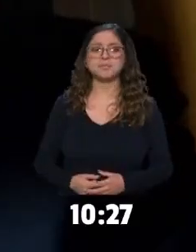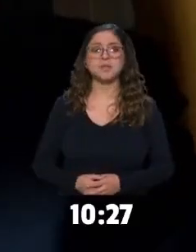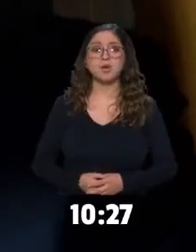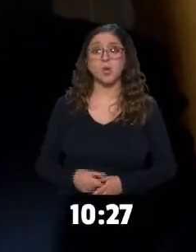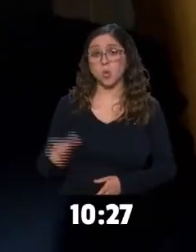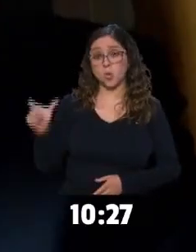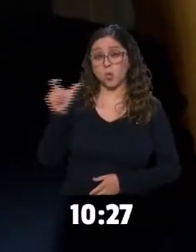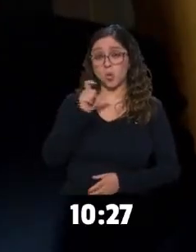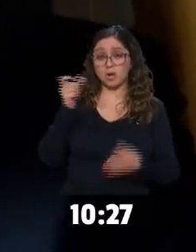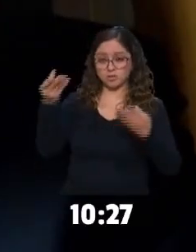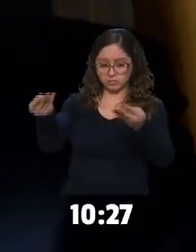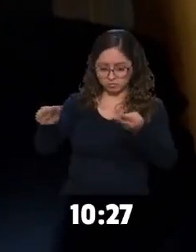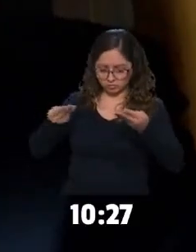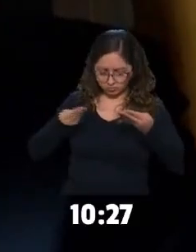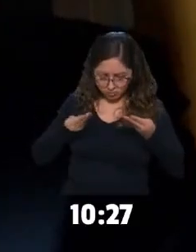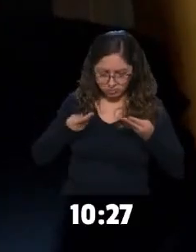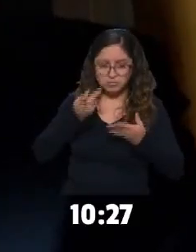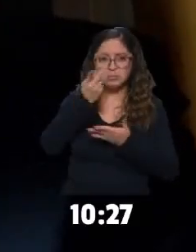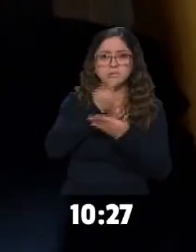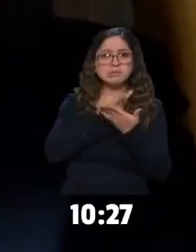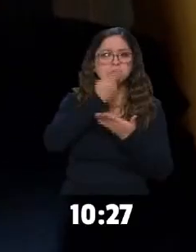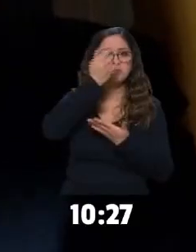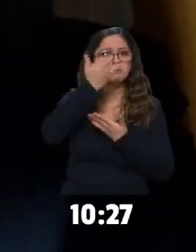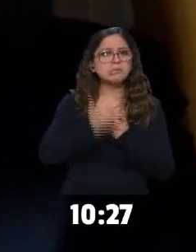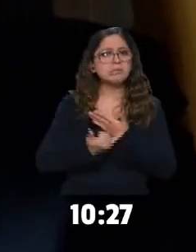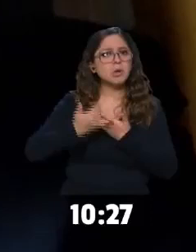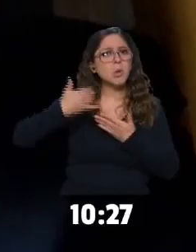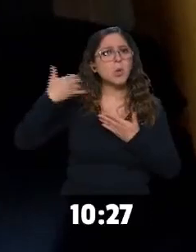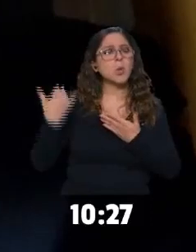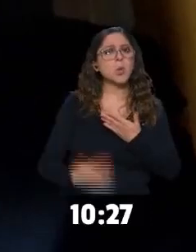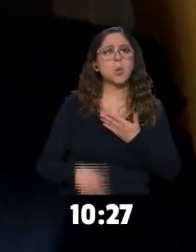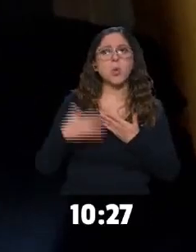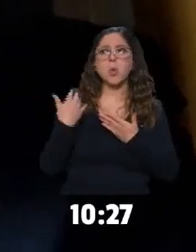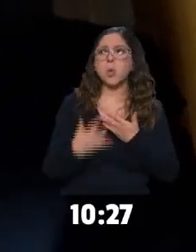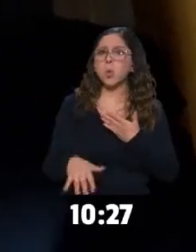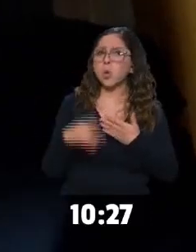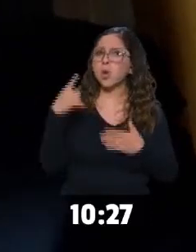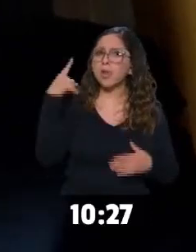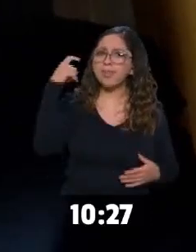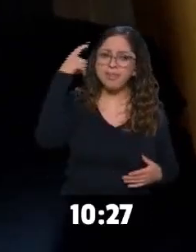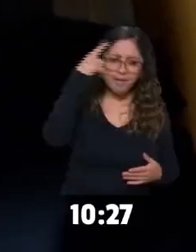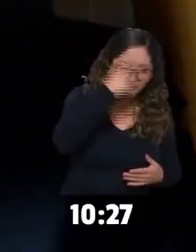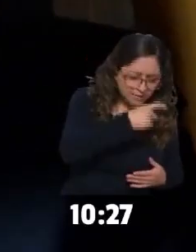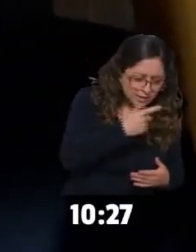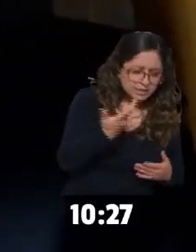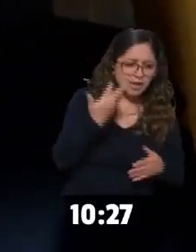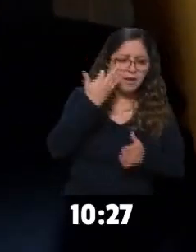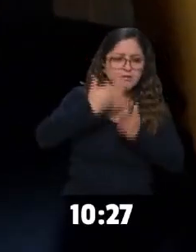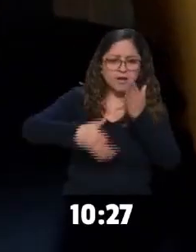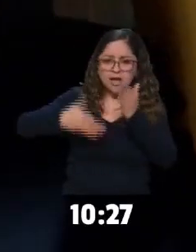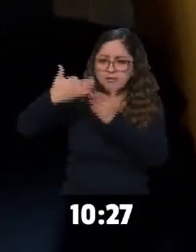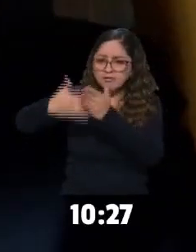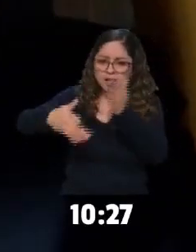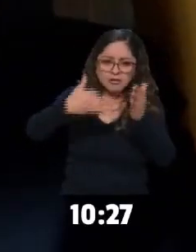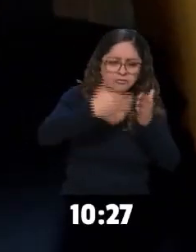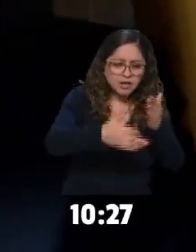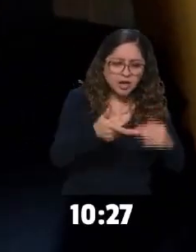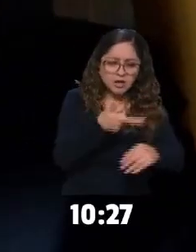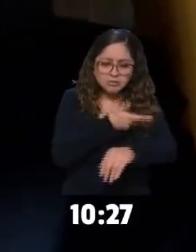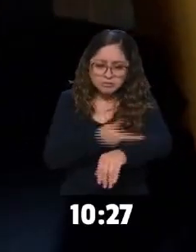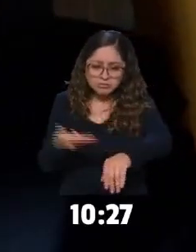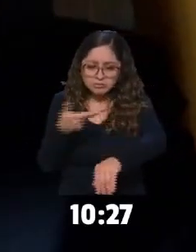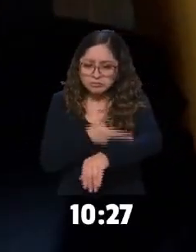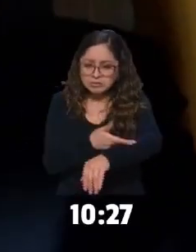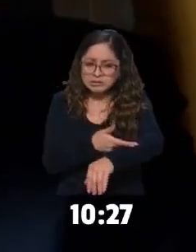difícil, con muchas cuestiones por resolver y nos dimos cuenta que no era conveniente continuar